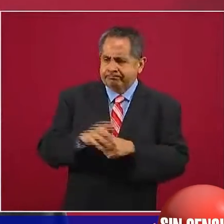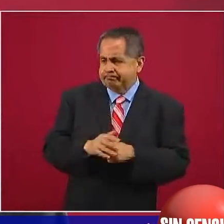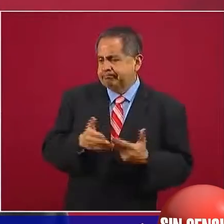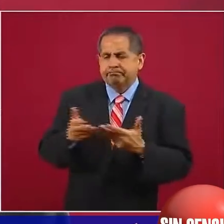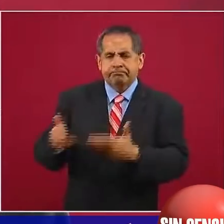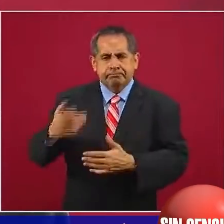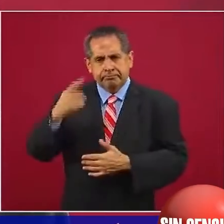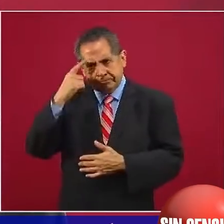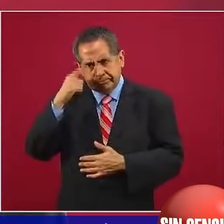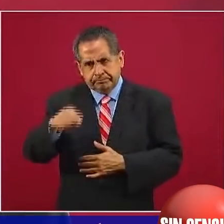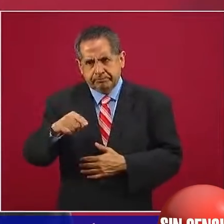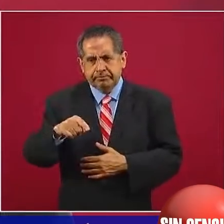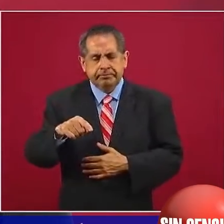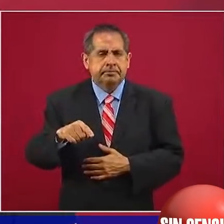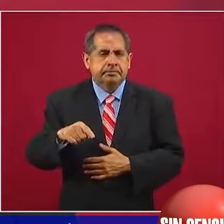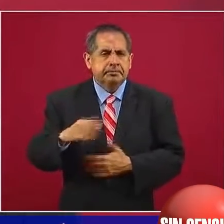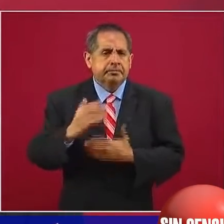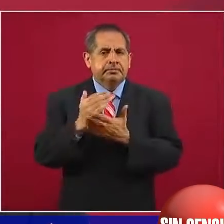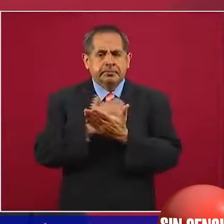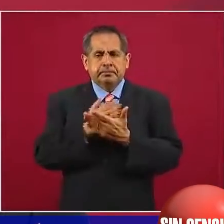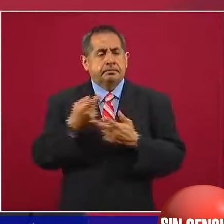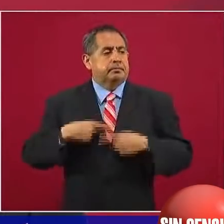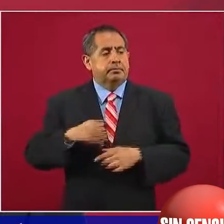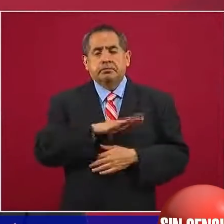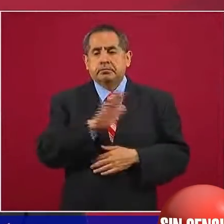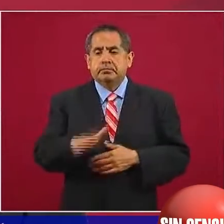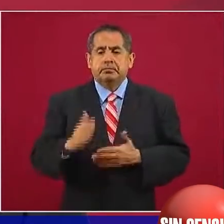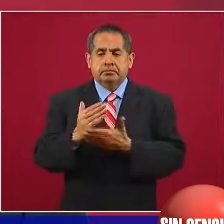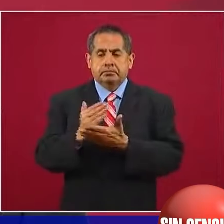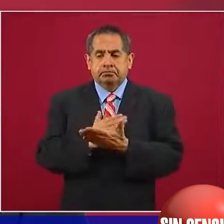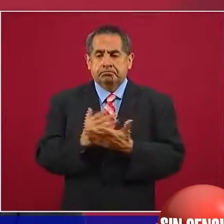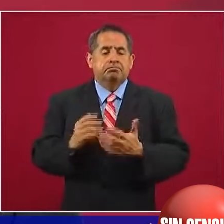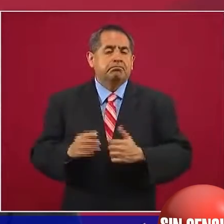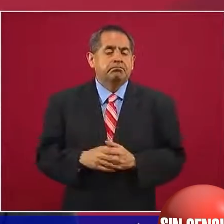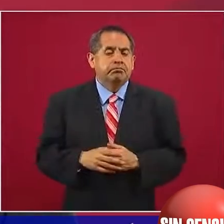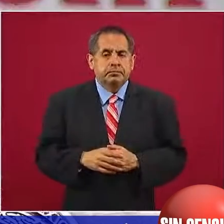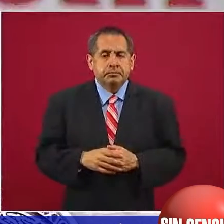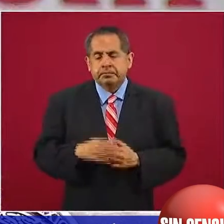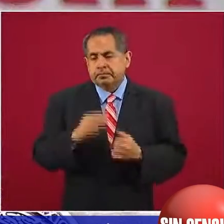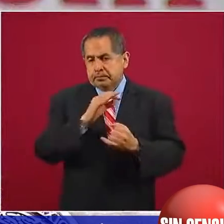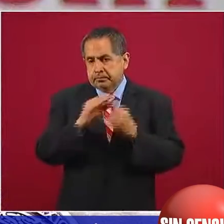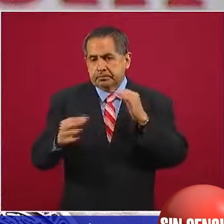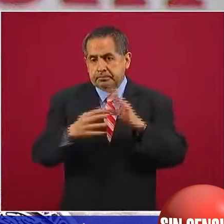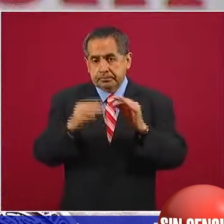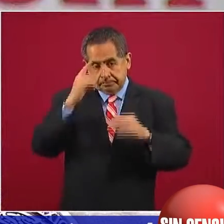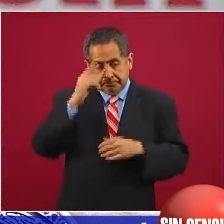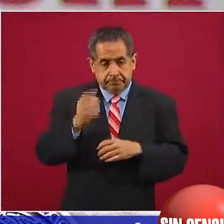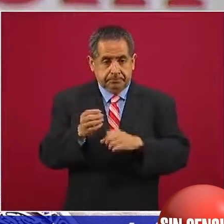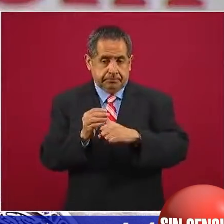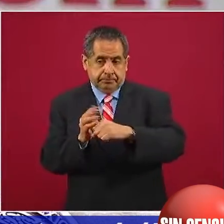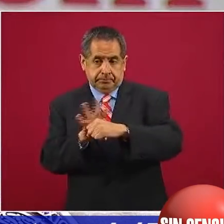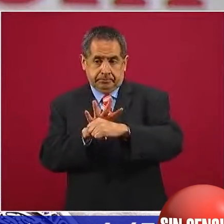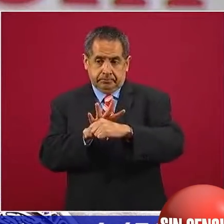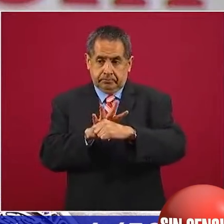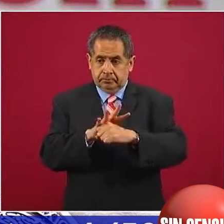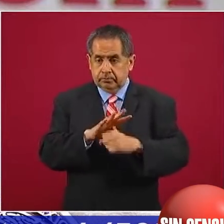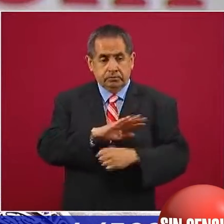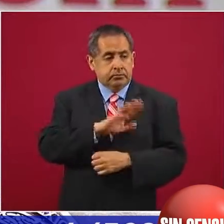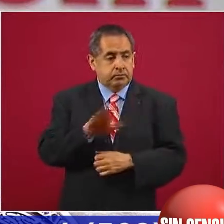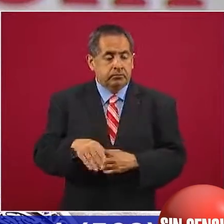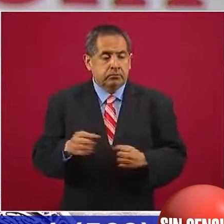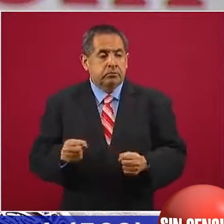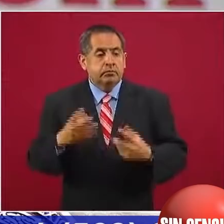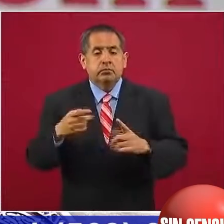permitido reducir el impacto en la mortalidad. La mortalidad, y con esto termino, la mortalidad por COVID tiene un